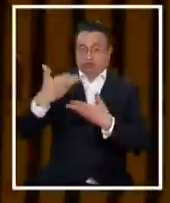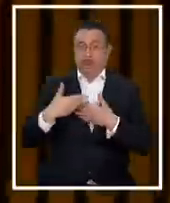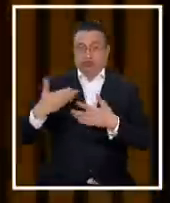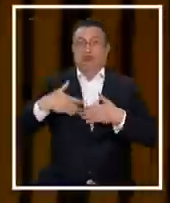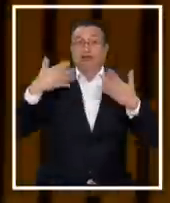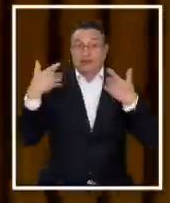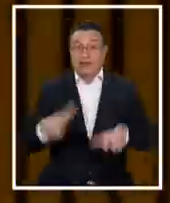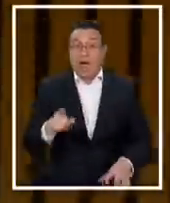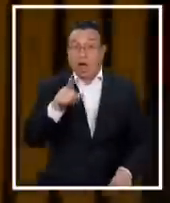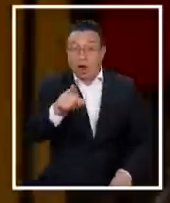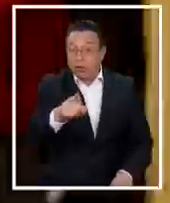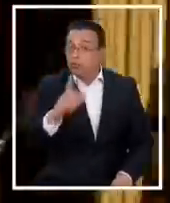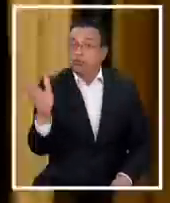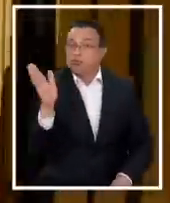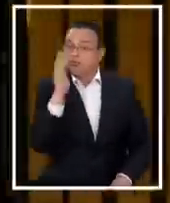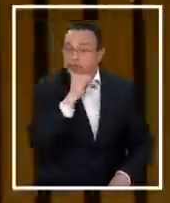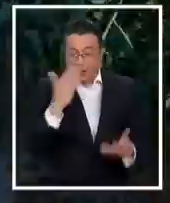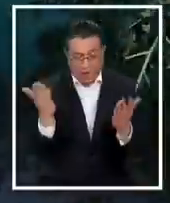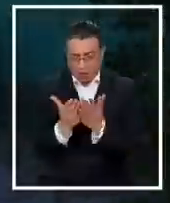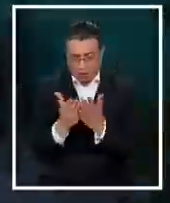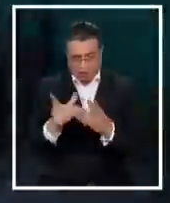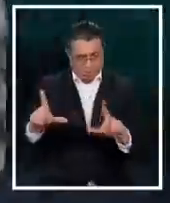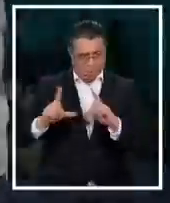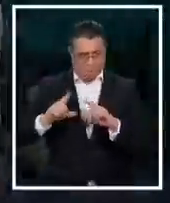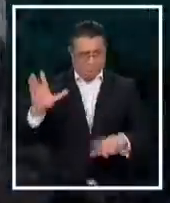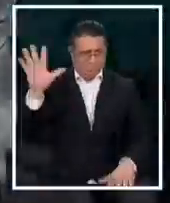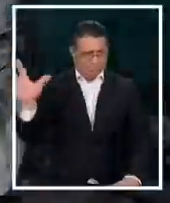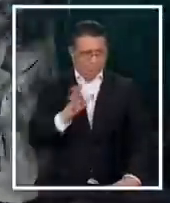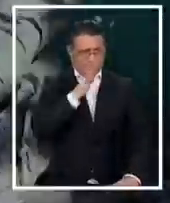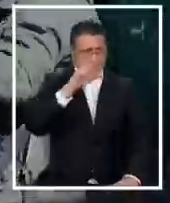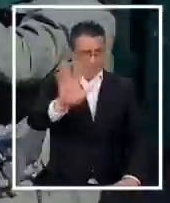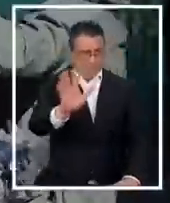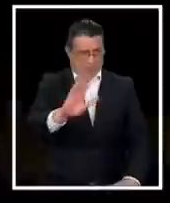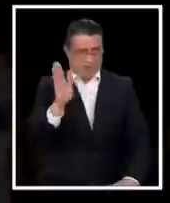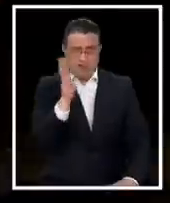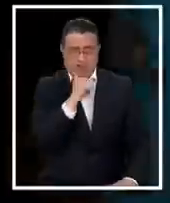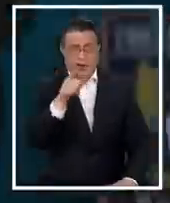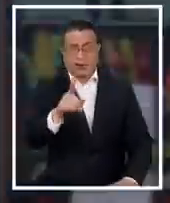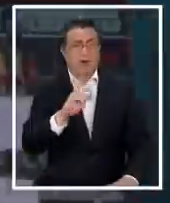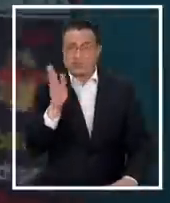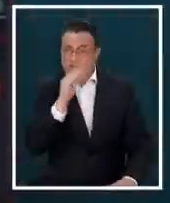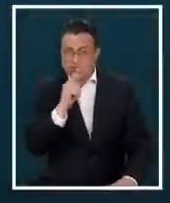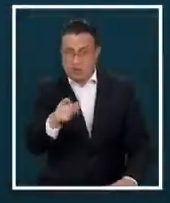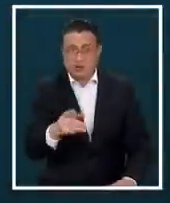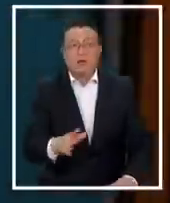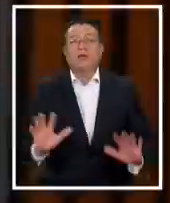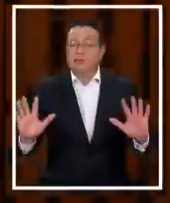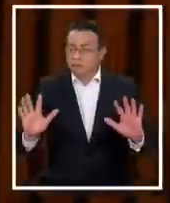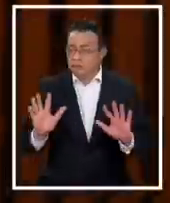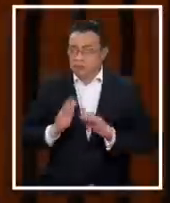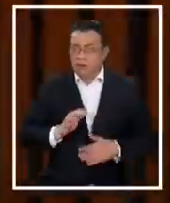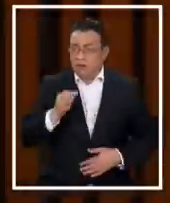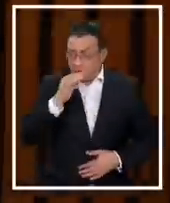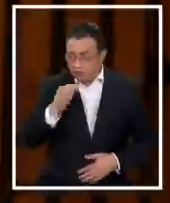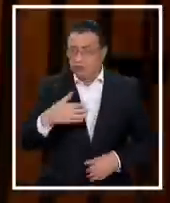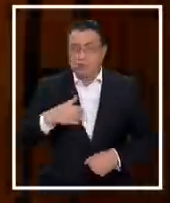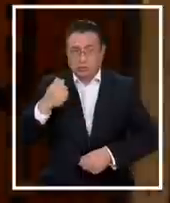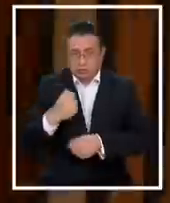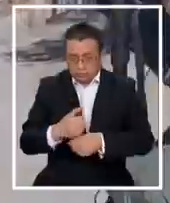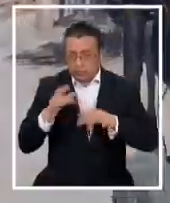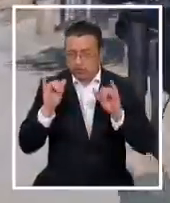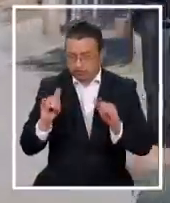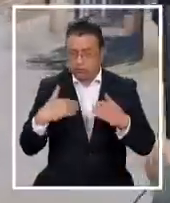que dicen que usted no ha sido ni alumno ni egresado. Usted no tiene estudios de medicina. Amigo, por favor, si lo estoy haciendo, si